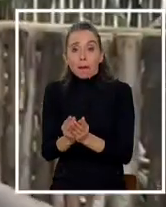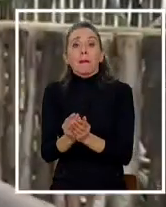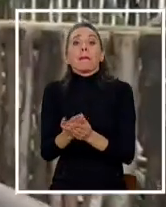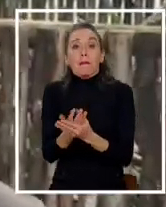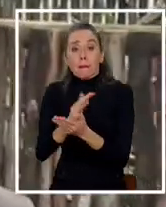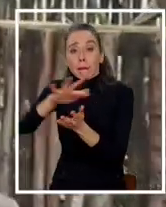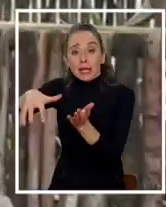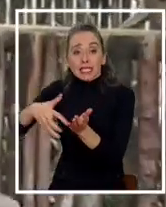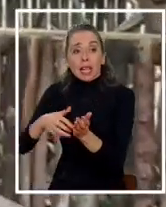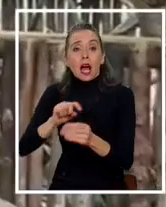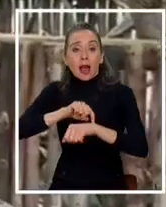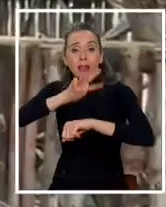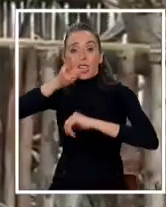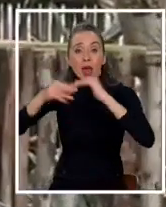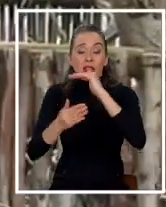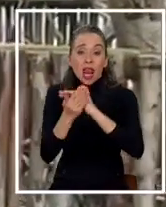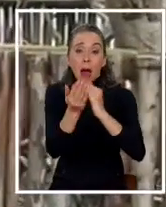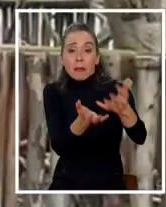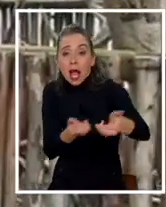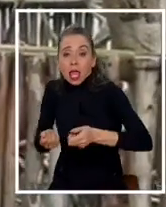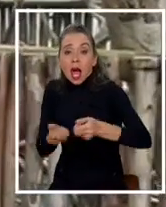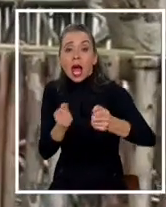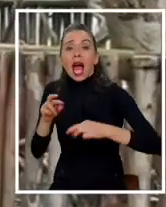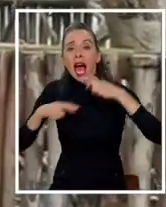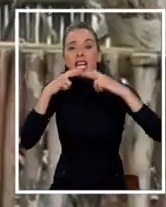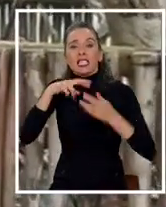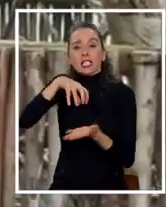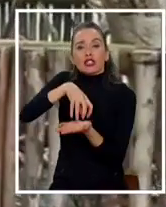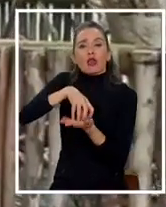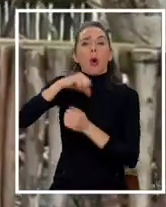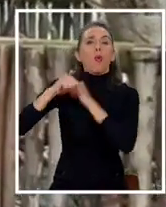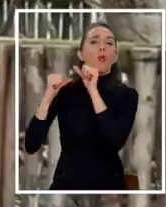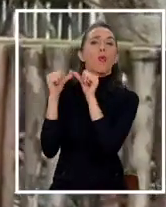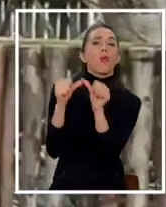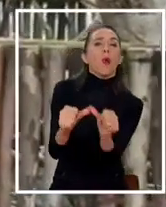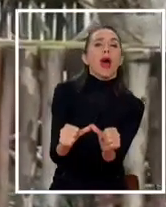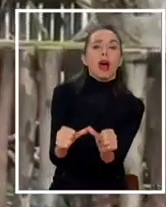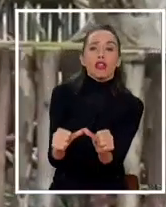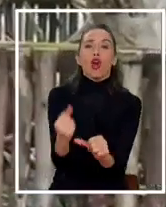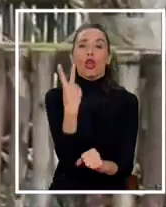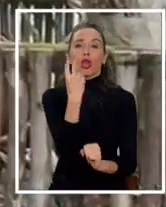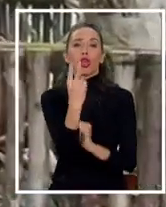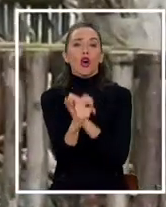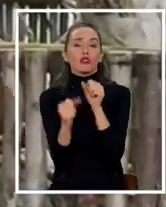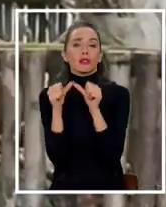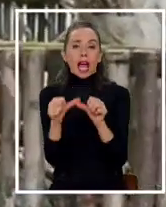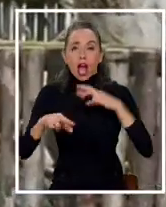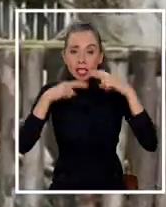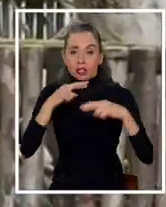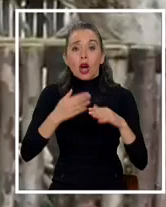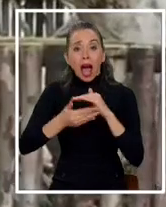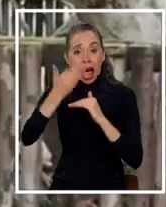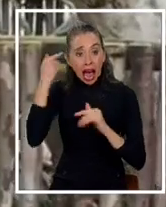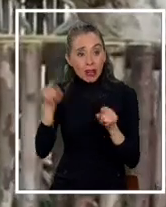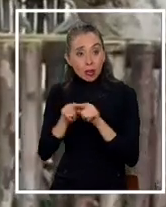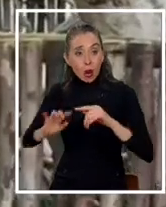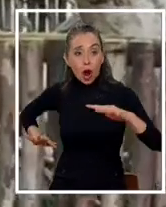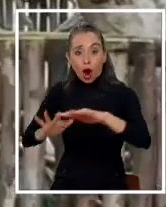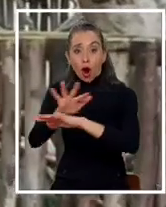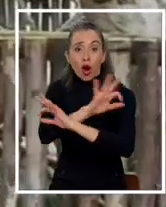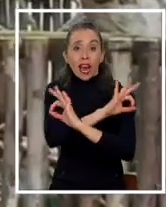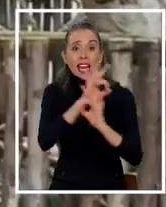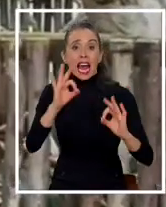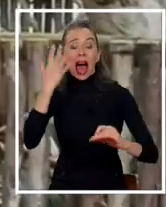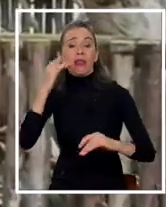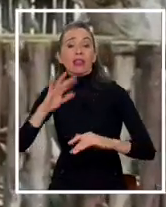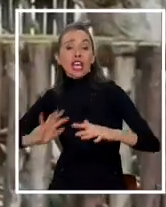3. ¿Cuántos años lleva este restaurante acá? El restaurante lleva 12 años. ¿Y alguna vez te había pasado esto? No, ni con